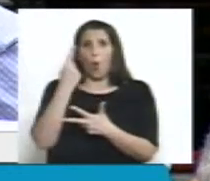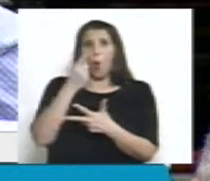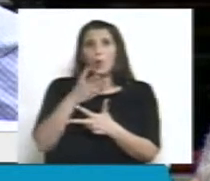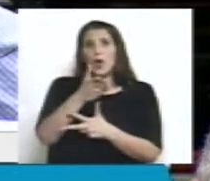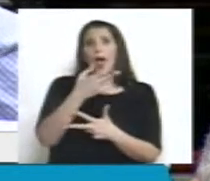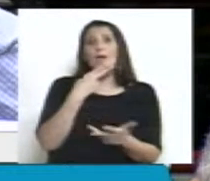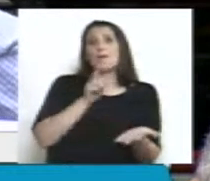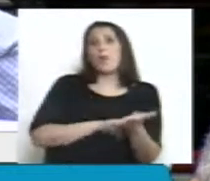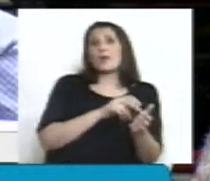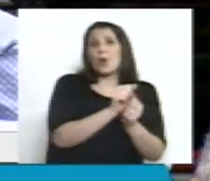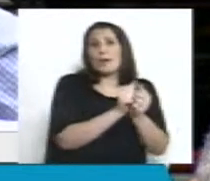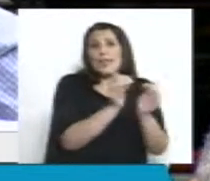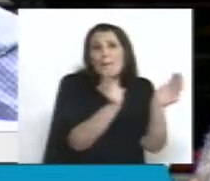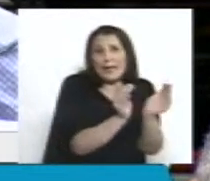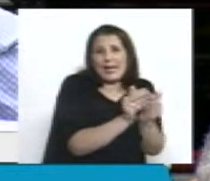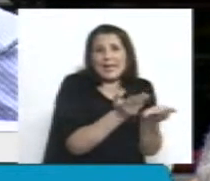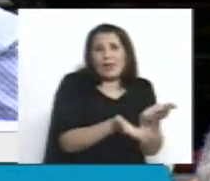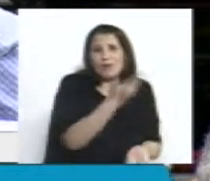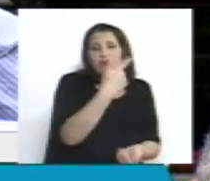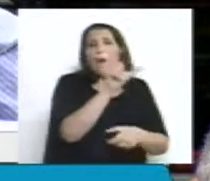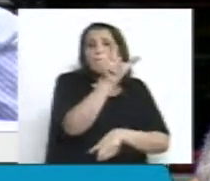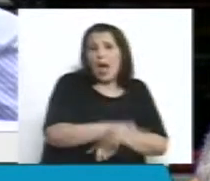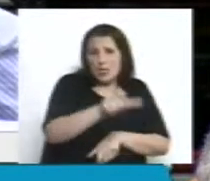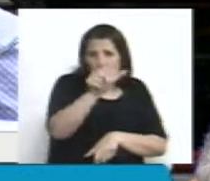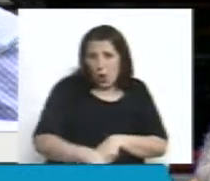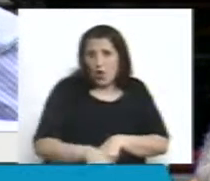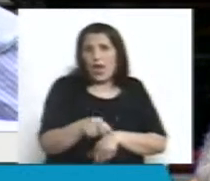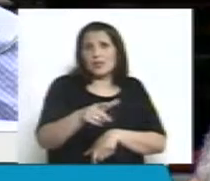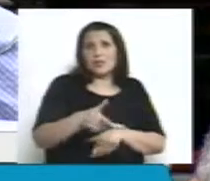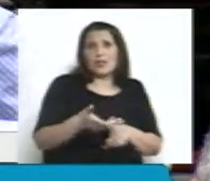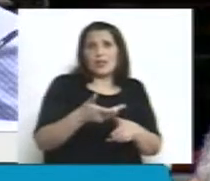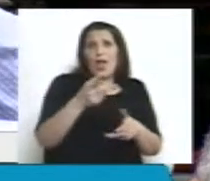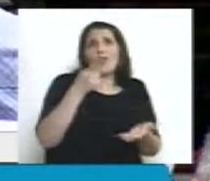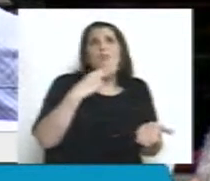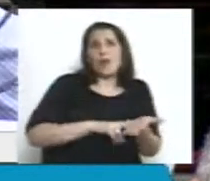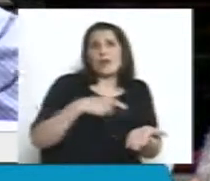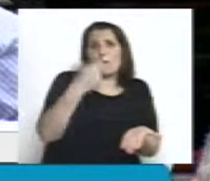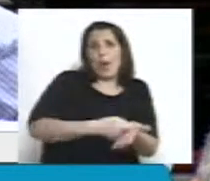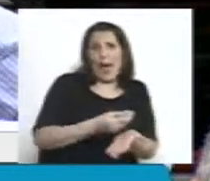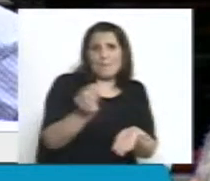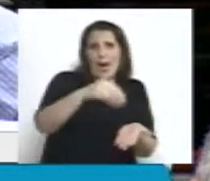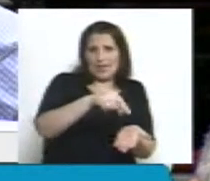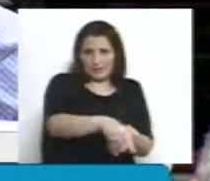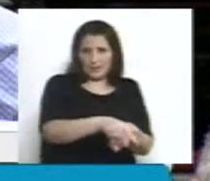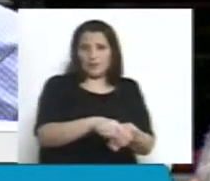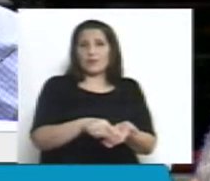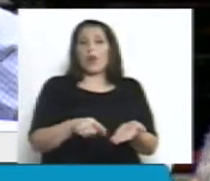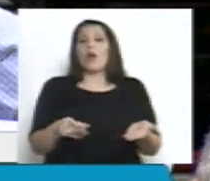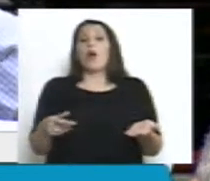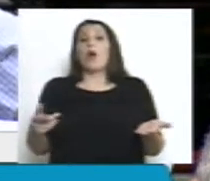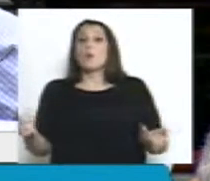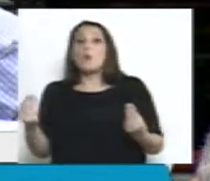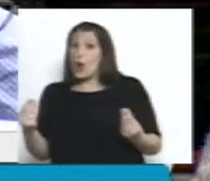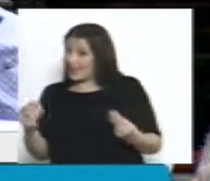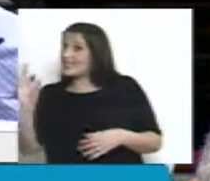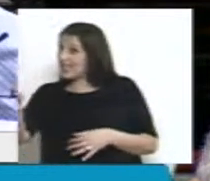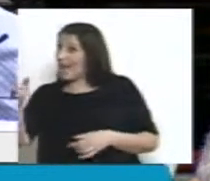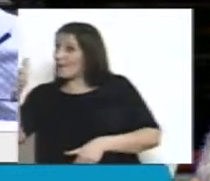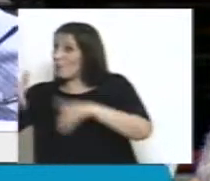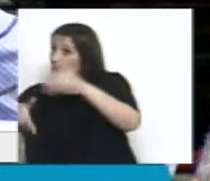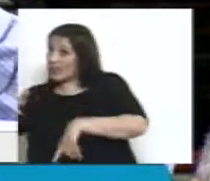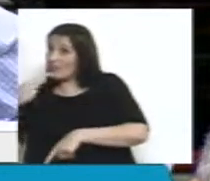los impuestos a los pequeños, a las personas y a las pymes, porque ustedes van a votar hoy día que a los grandes no se les puede hacer.